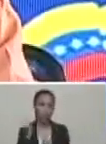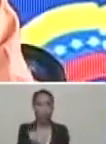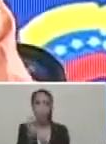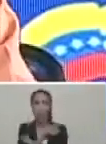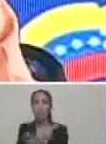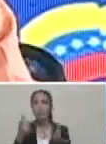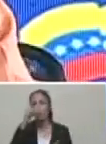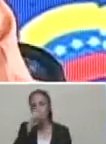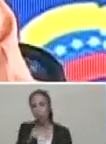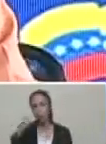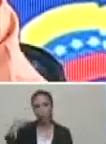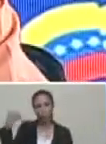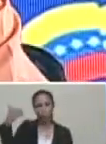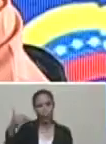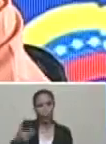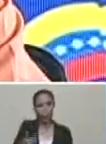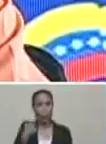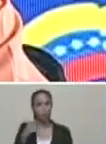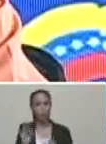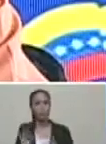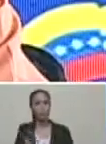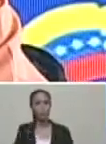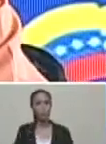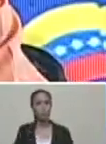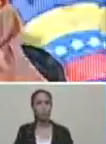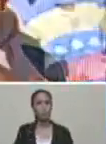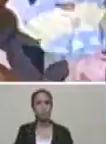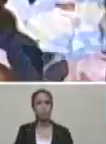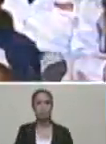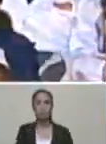mayor, es la de más impacto.